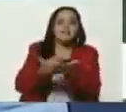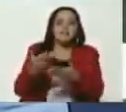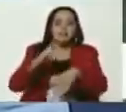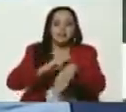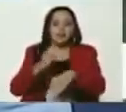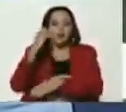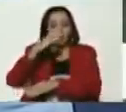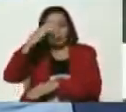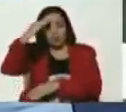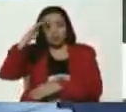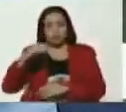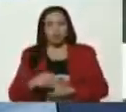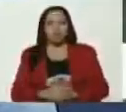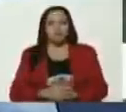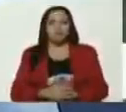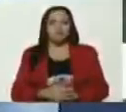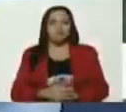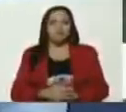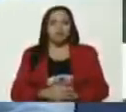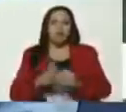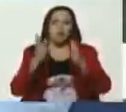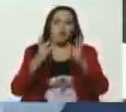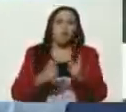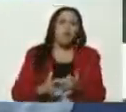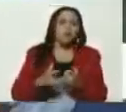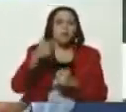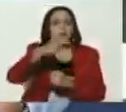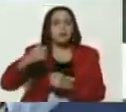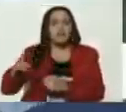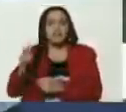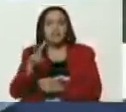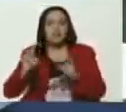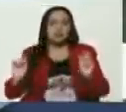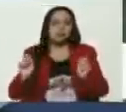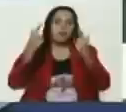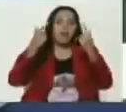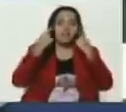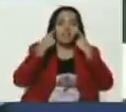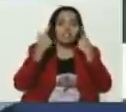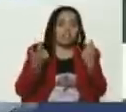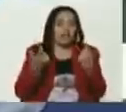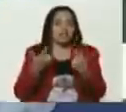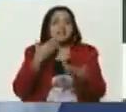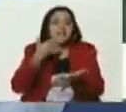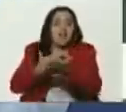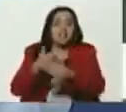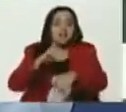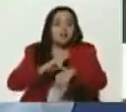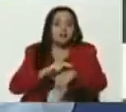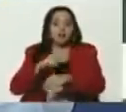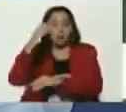cubanos? ¿Cuántos venezolanos recuperaron la vista gracias a los médicos cubanos?